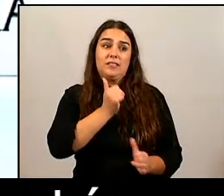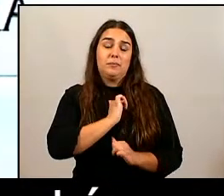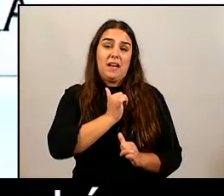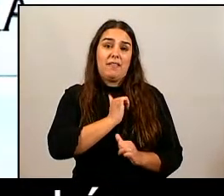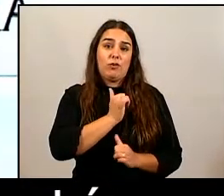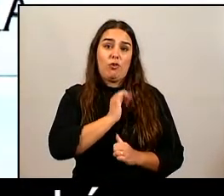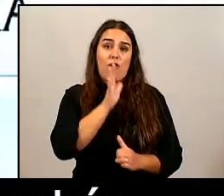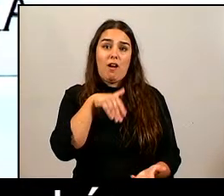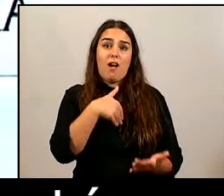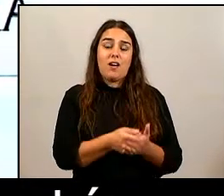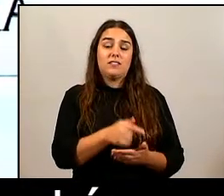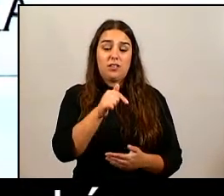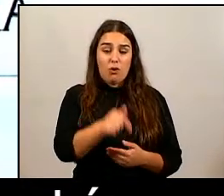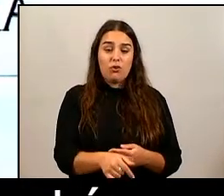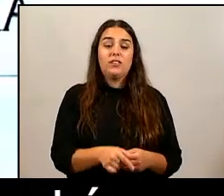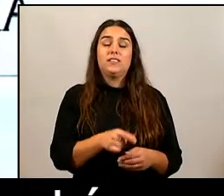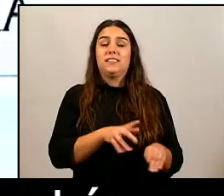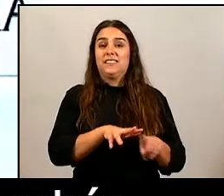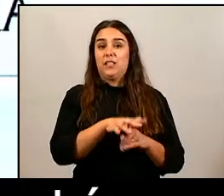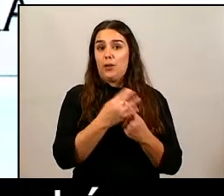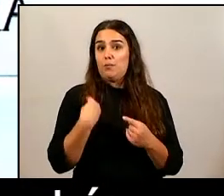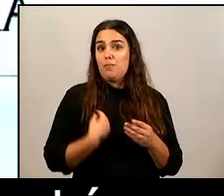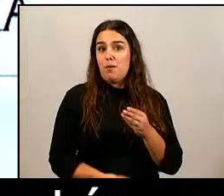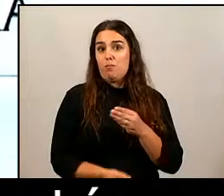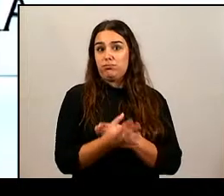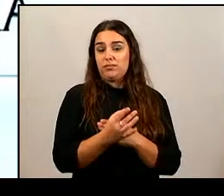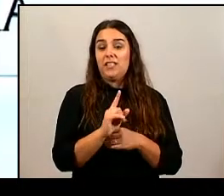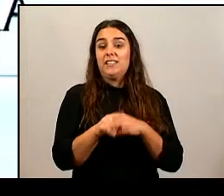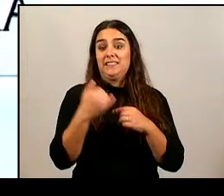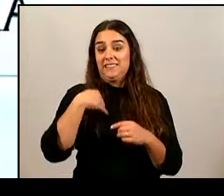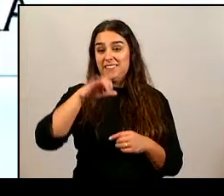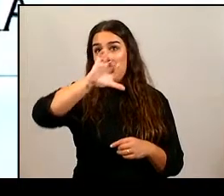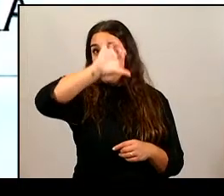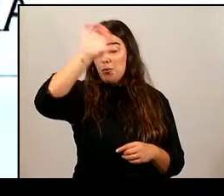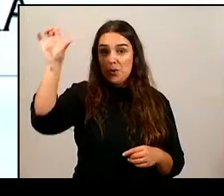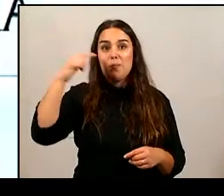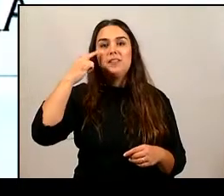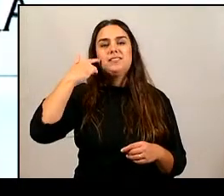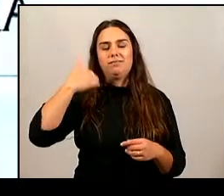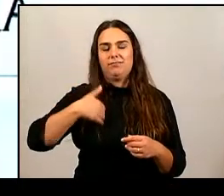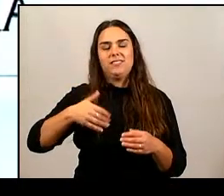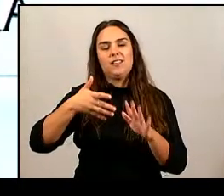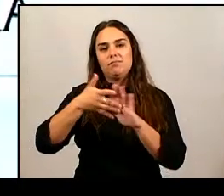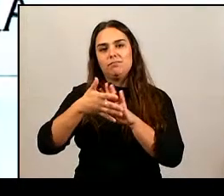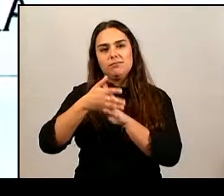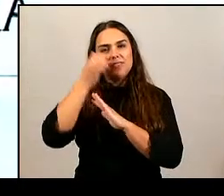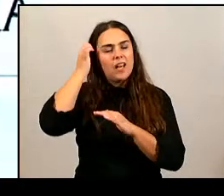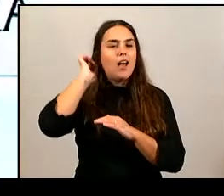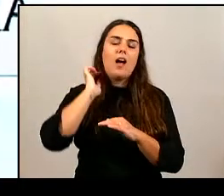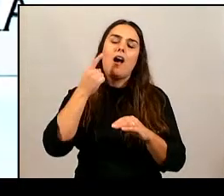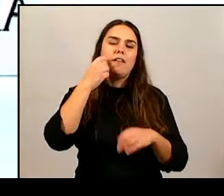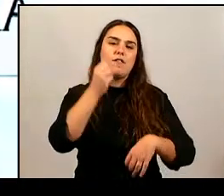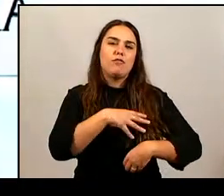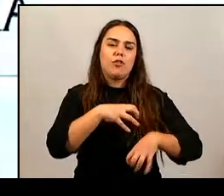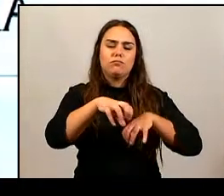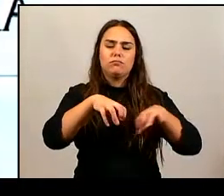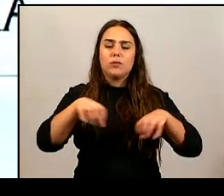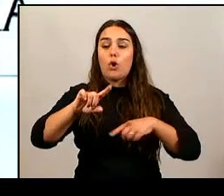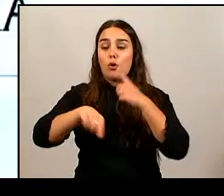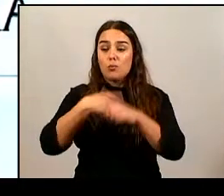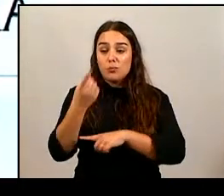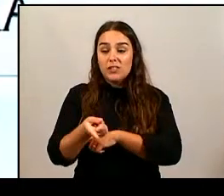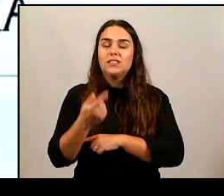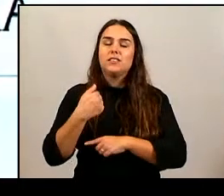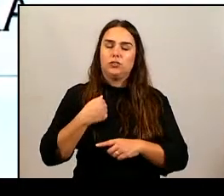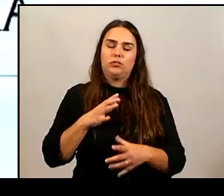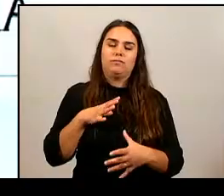se produjera hoy este momento, y una vez que Europa tenga ya definido cómo va a repartir estos fondos, intervendremos